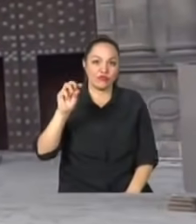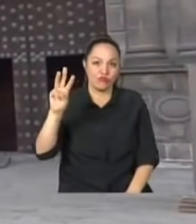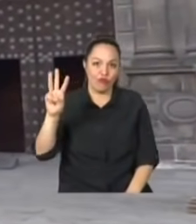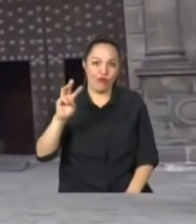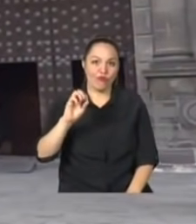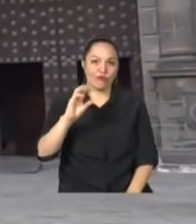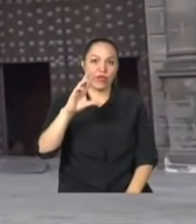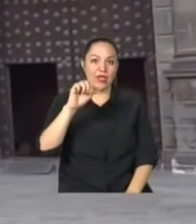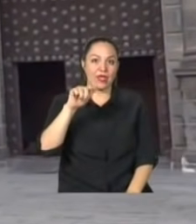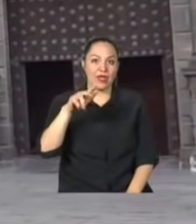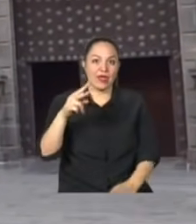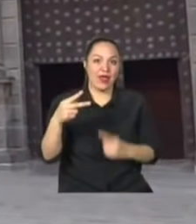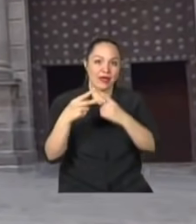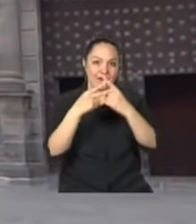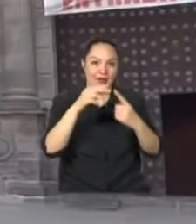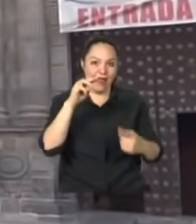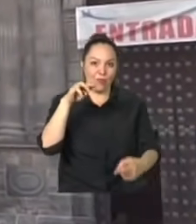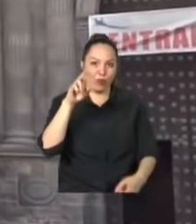de Canal Multimedios.